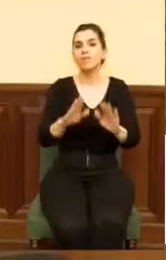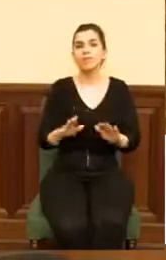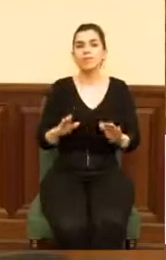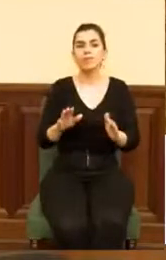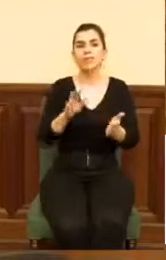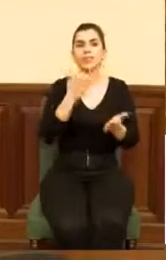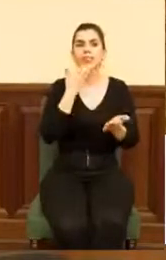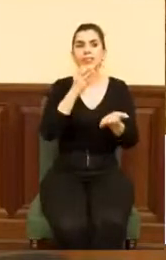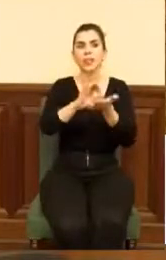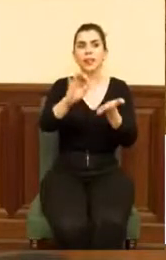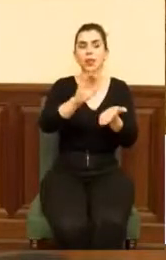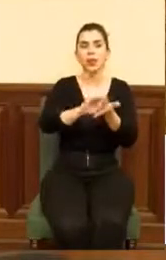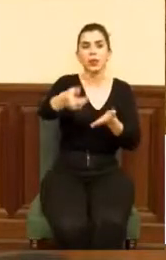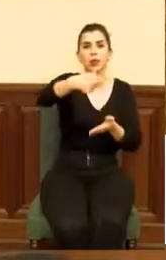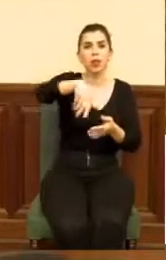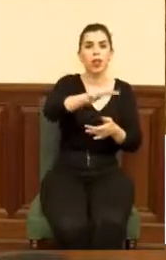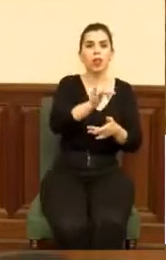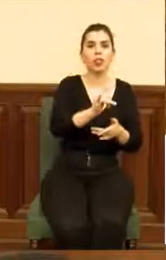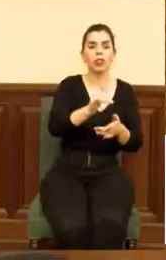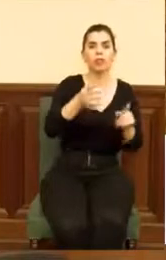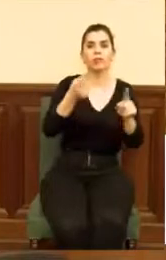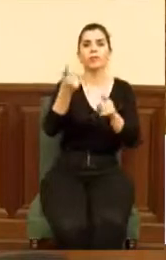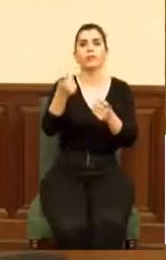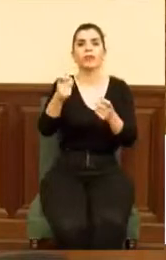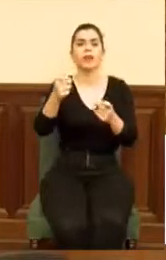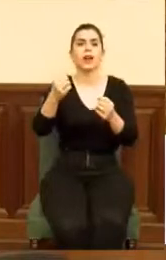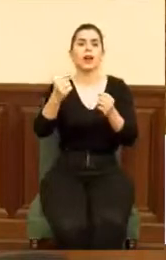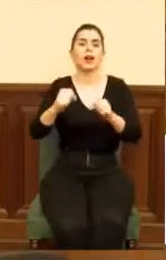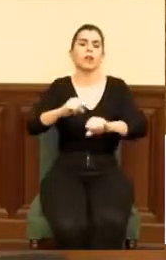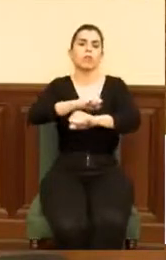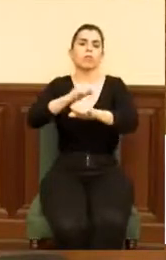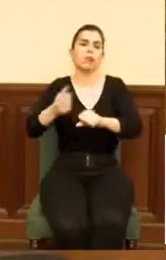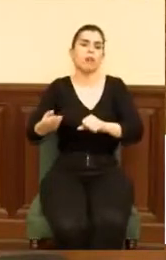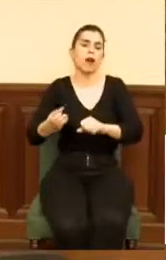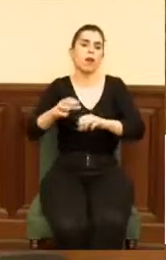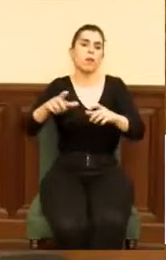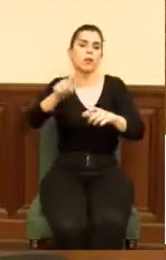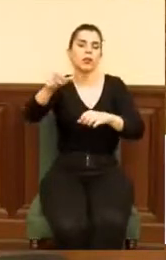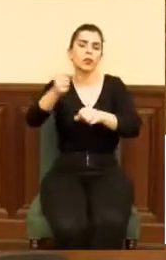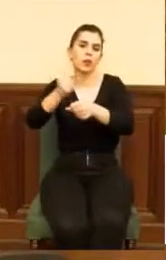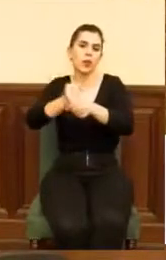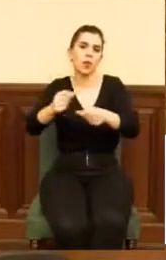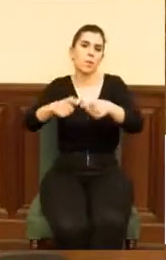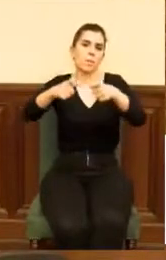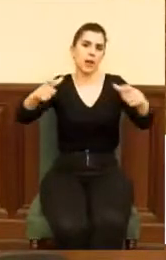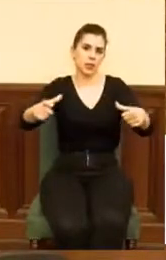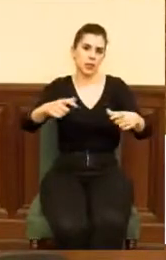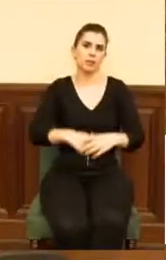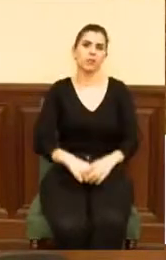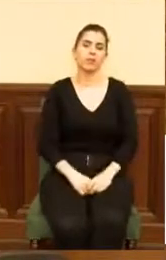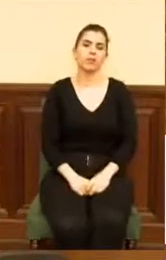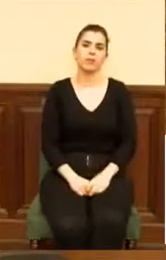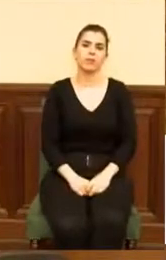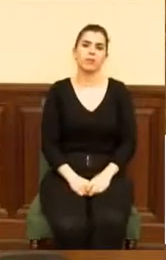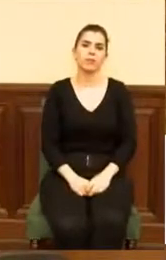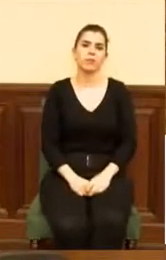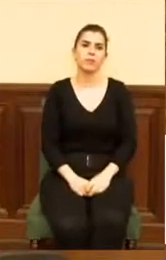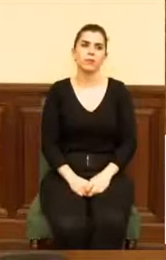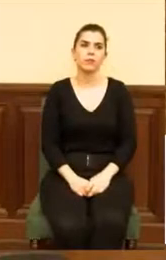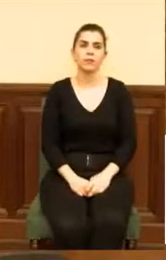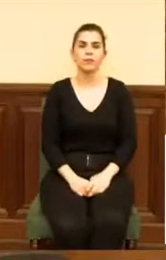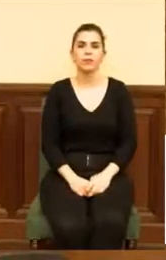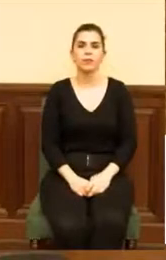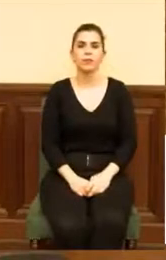servicio ya lo tenemos, a lo mejor hay que reforzarlo de personal. Lo que sí que nos parece que sería